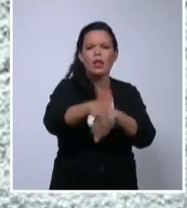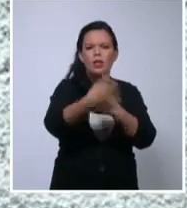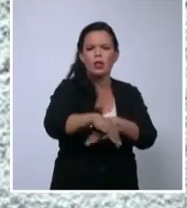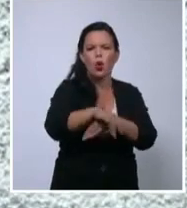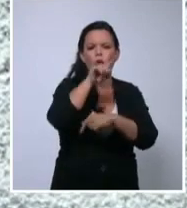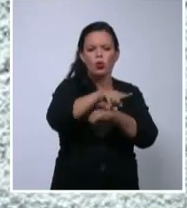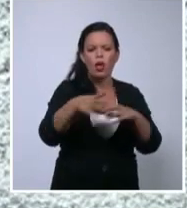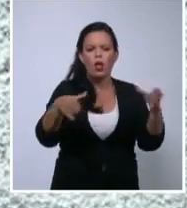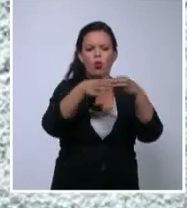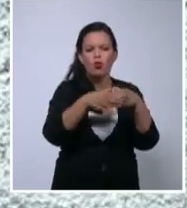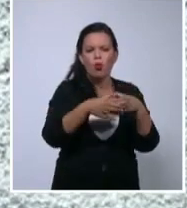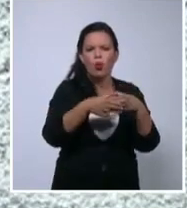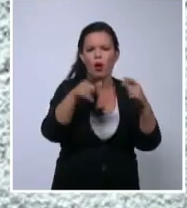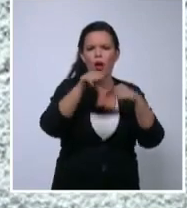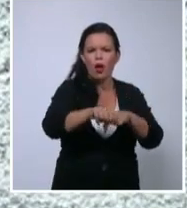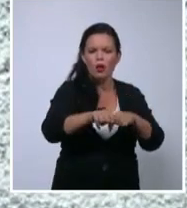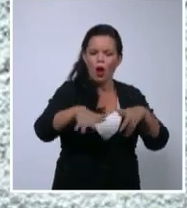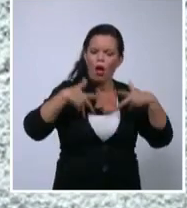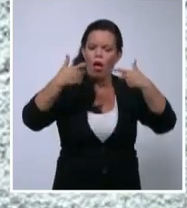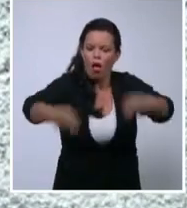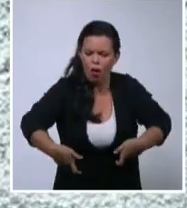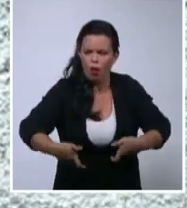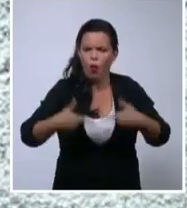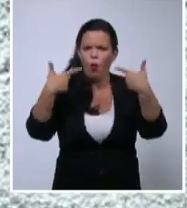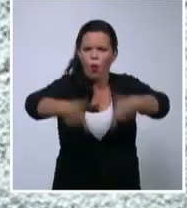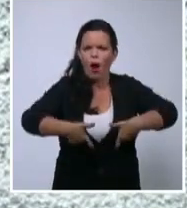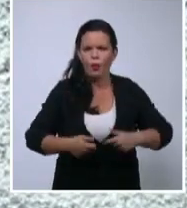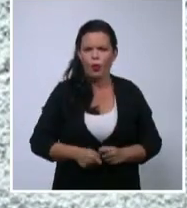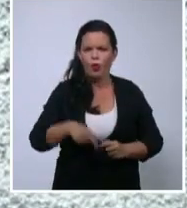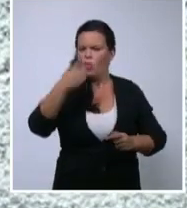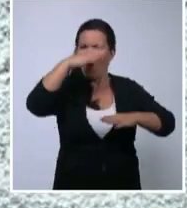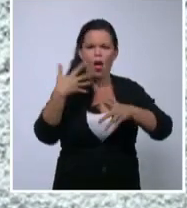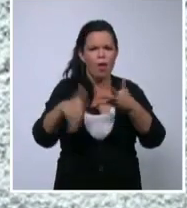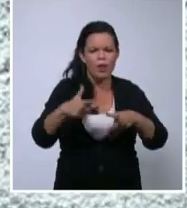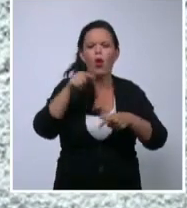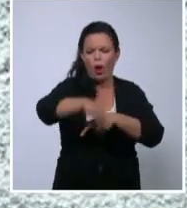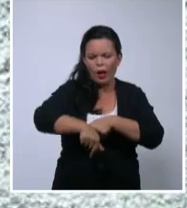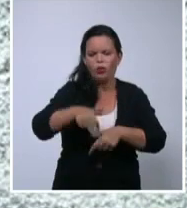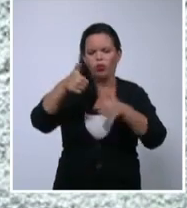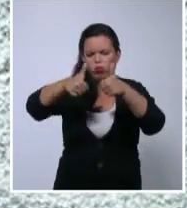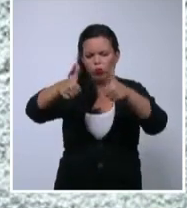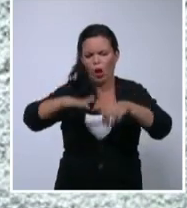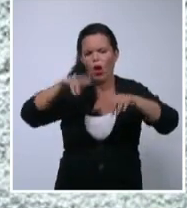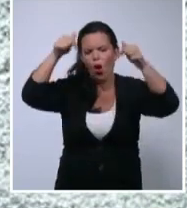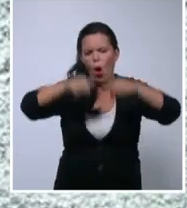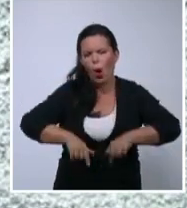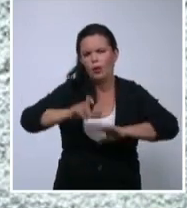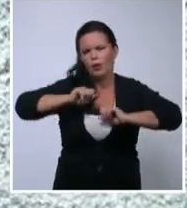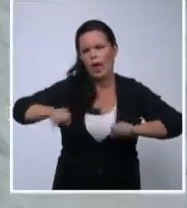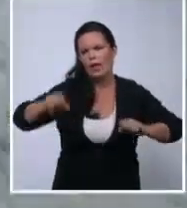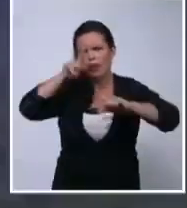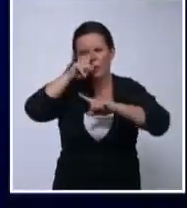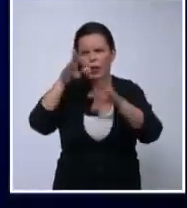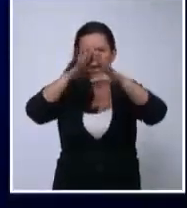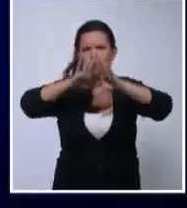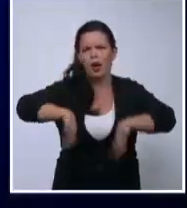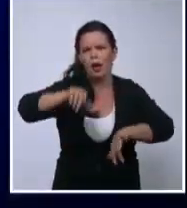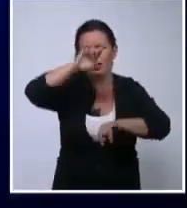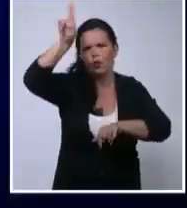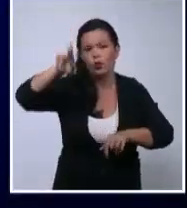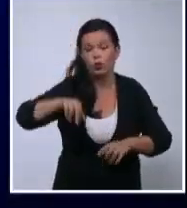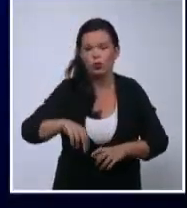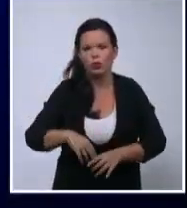kamikazes. Y que etcétera. No tengan miedo que esto va a funcionar. Que hoy se acaba la dictadura. Hoy se acaba esto aquí ya. Pero tú